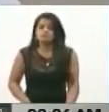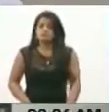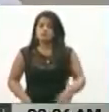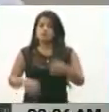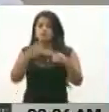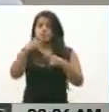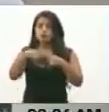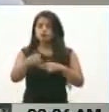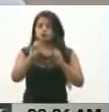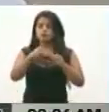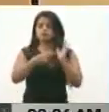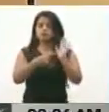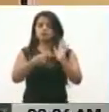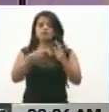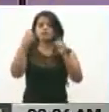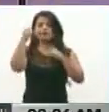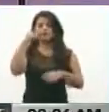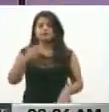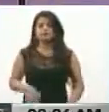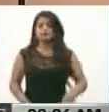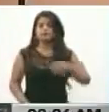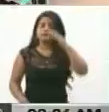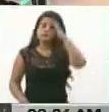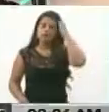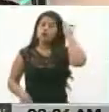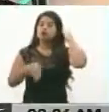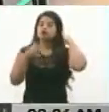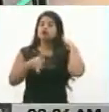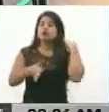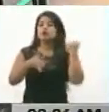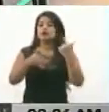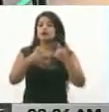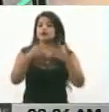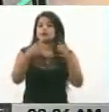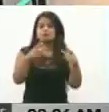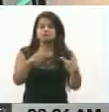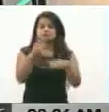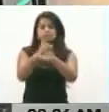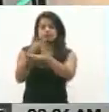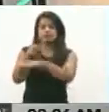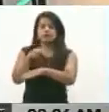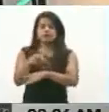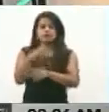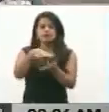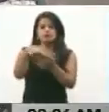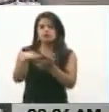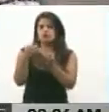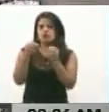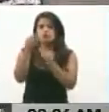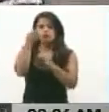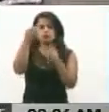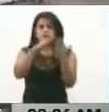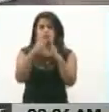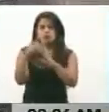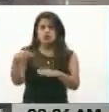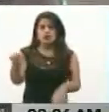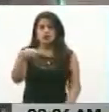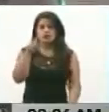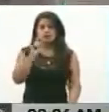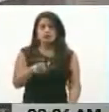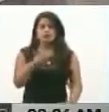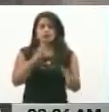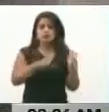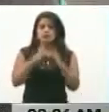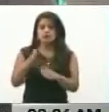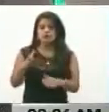pronto publicaremos fechas. En claro. cuanto a los dispositivos, la distribución ha sido fundamentalmente a través de los consejos comunales. Así entonces es. Deben